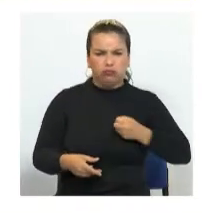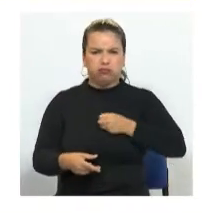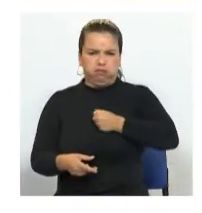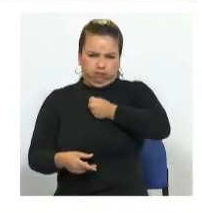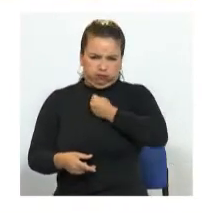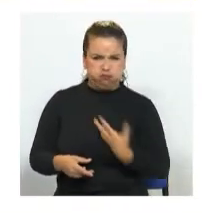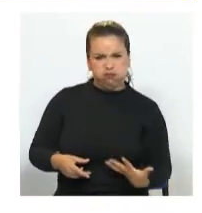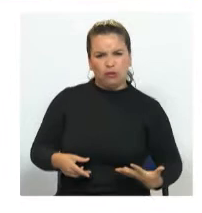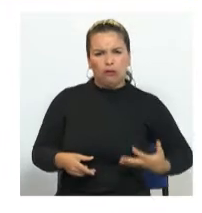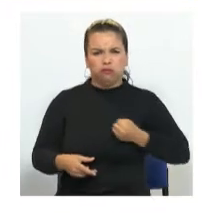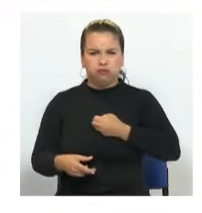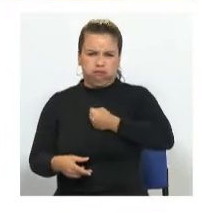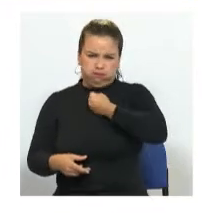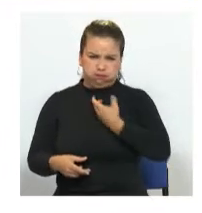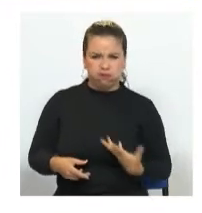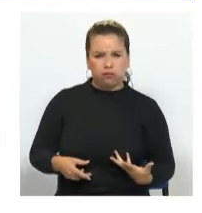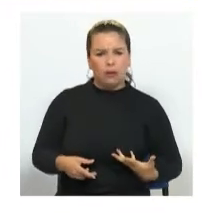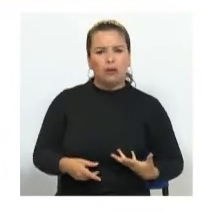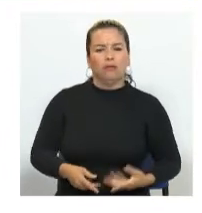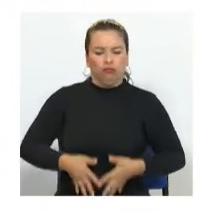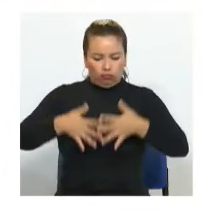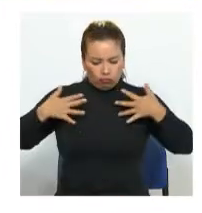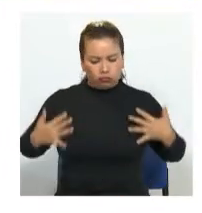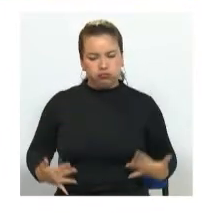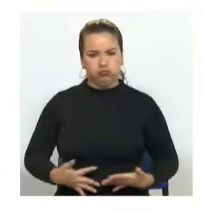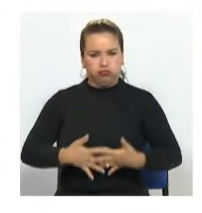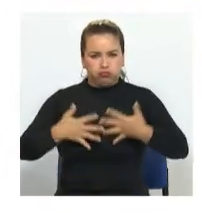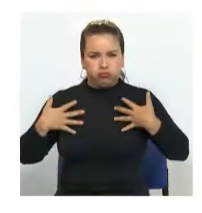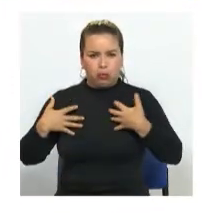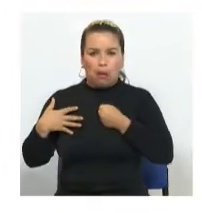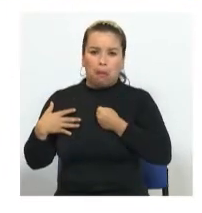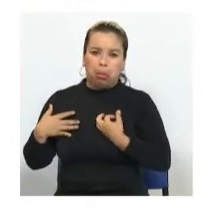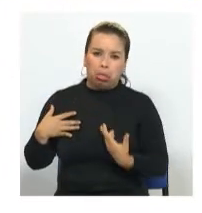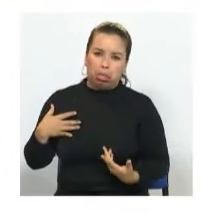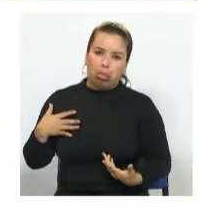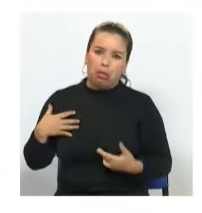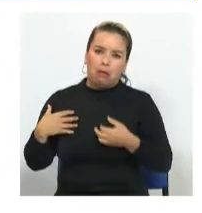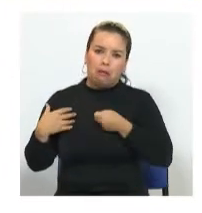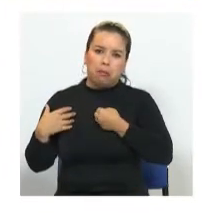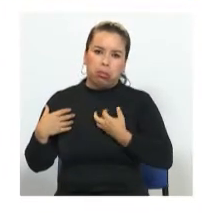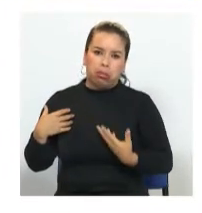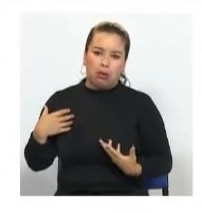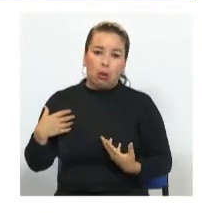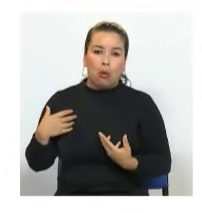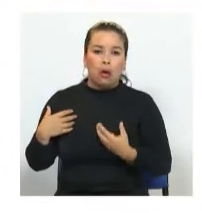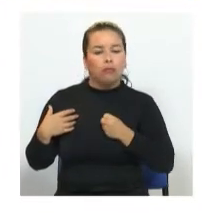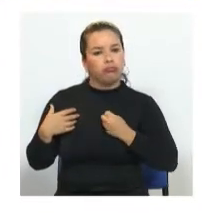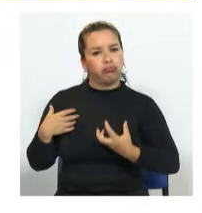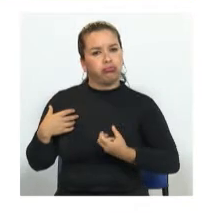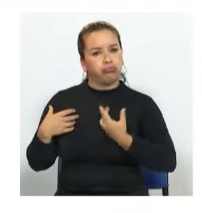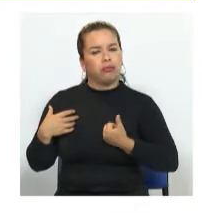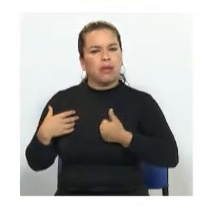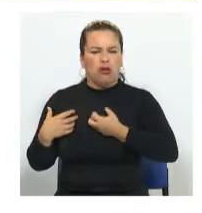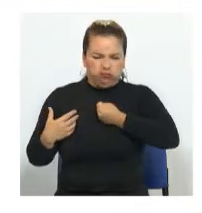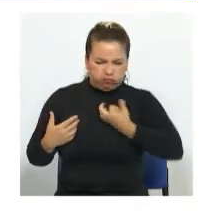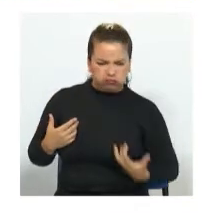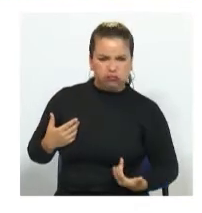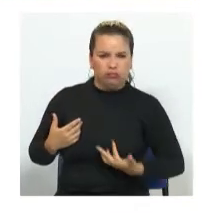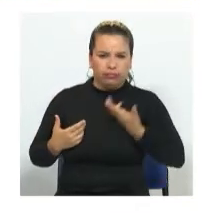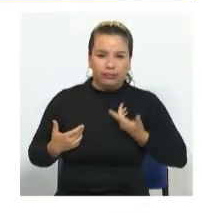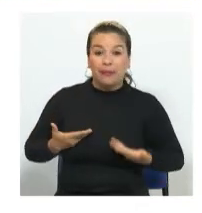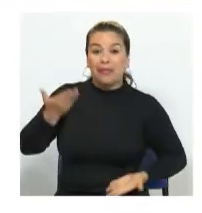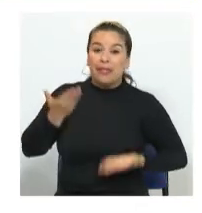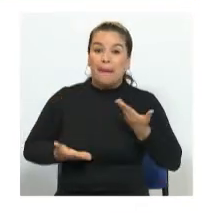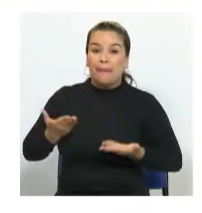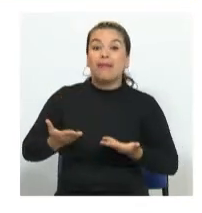la aorta, que es la arteria principal. Entonces siempre la presión arterial nuestra, que como ustedes saben es medida en un